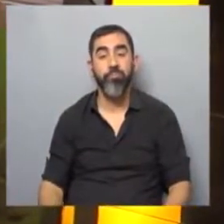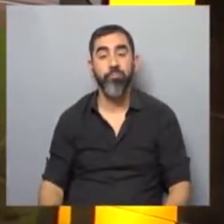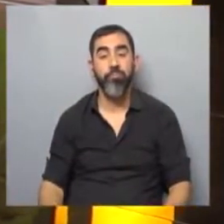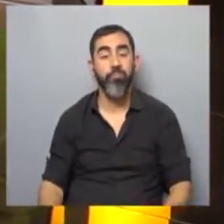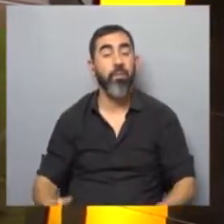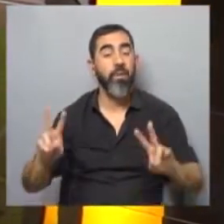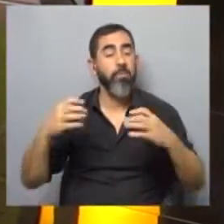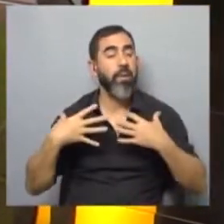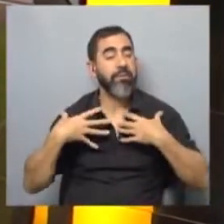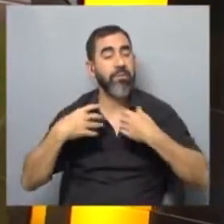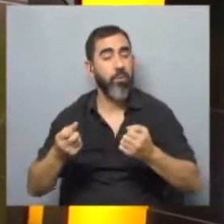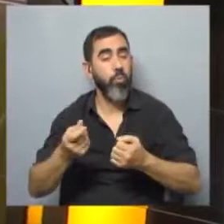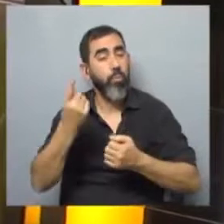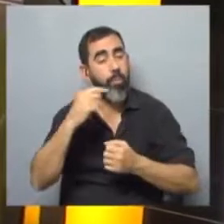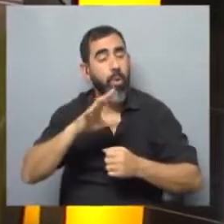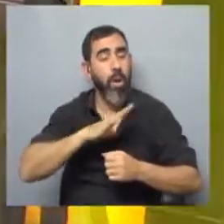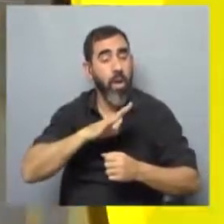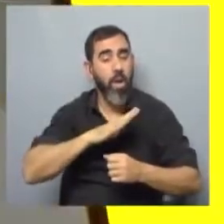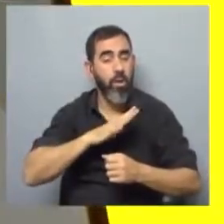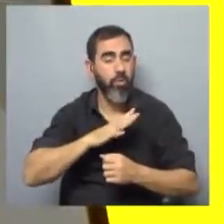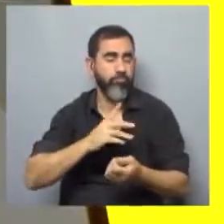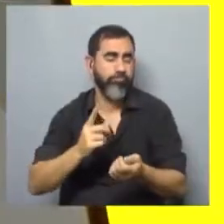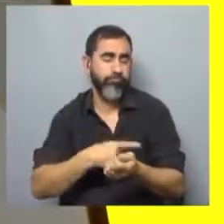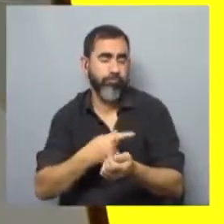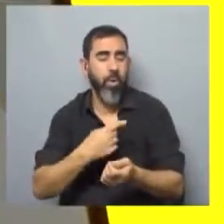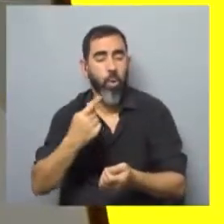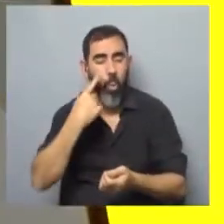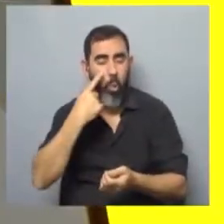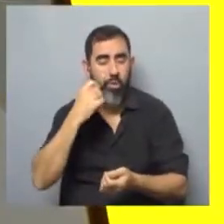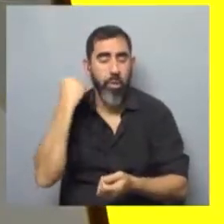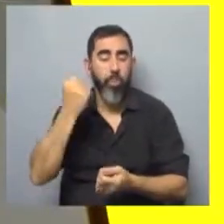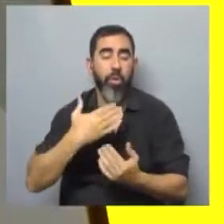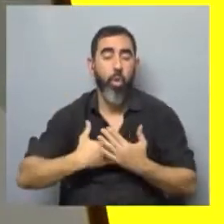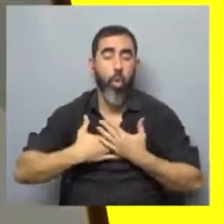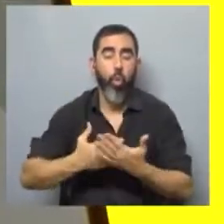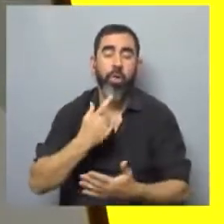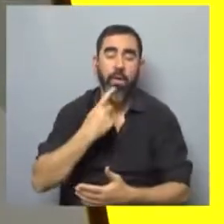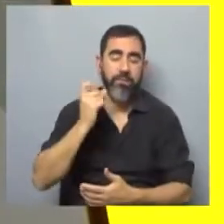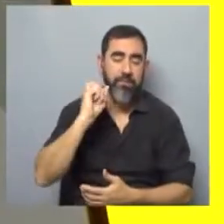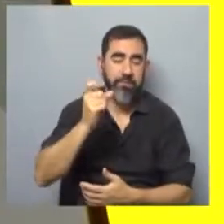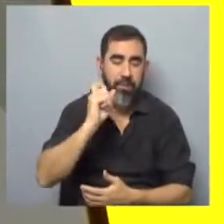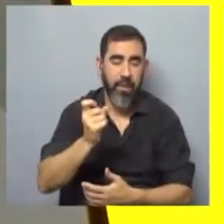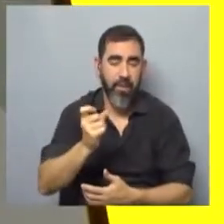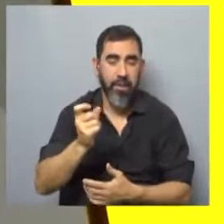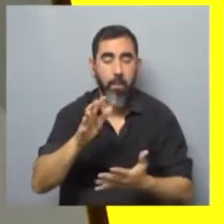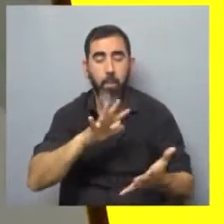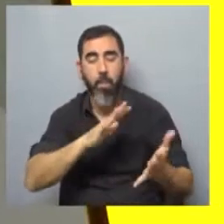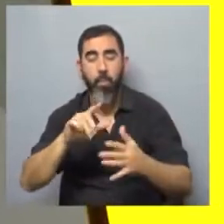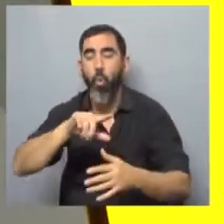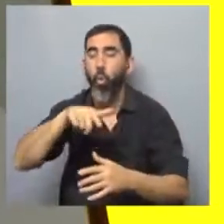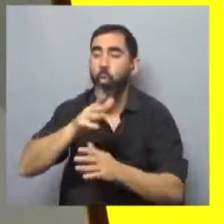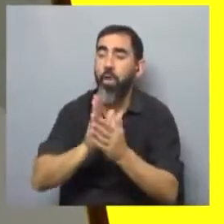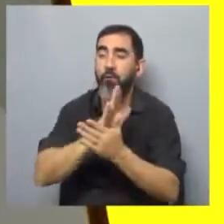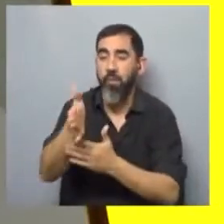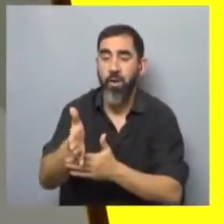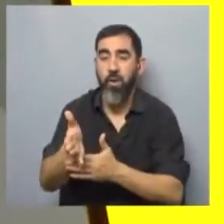hablando de salud, pero hablamos de algo que por un lado es muy cotidiano, todos sabemos lo importante que es donar sangre y más o menos a dónde hacerlo.